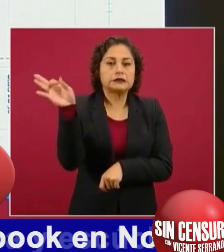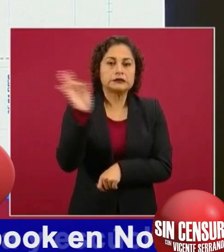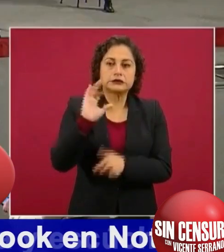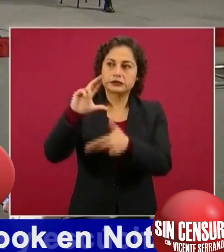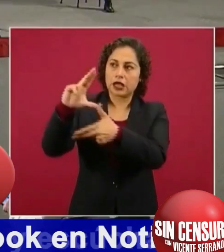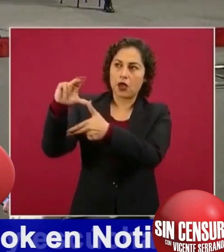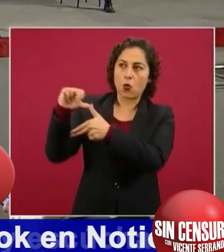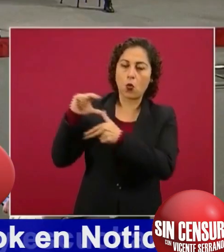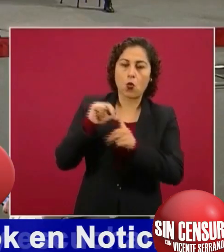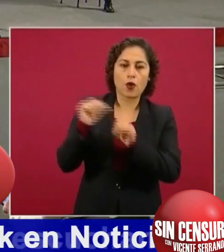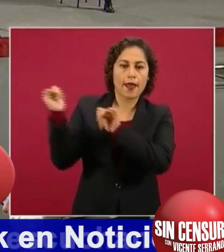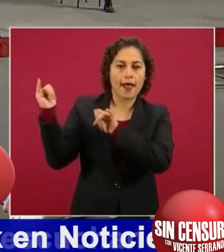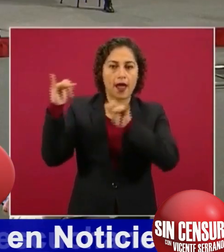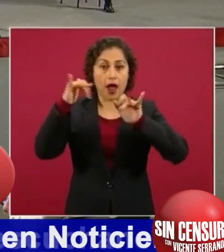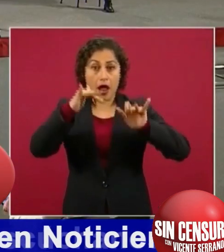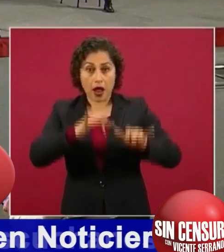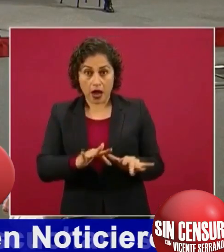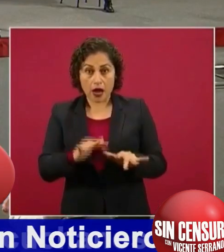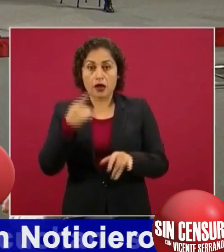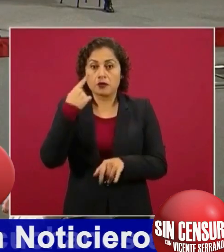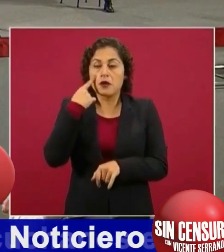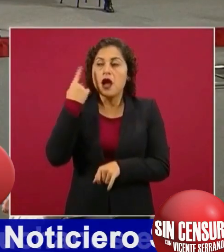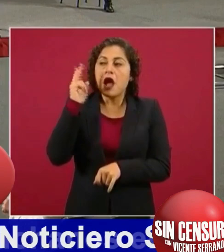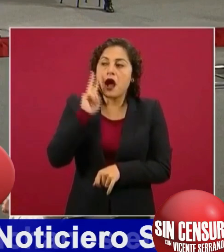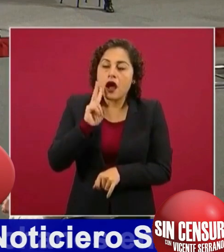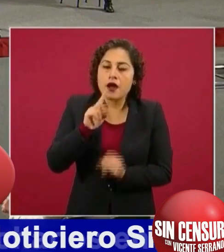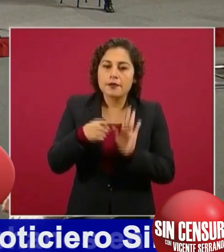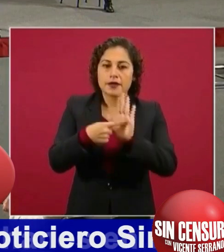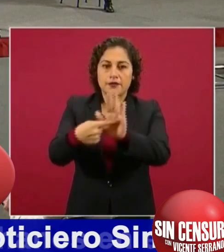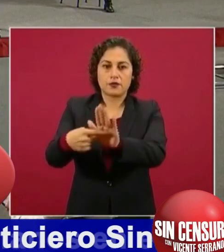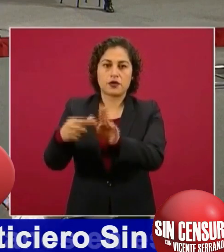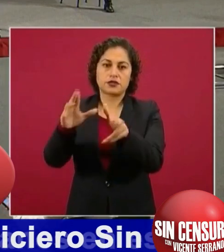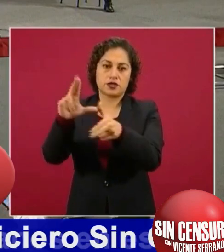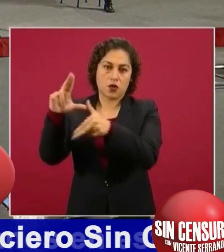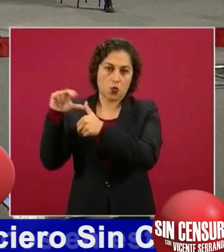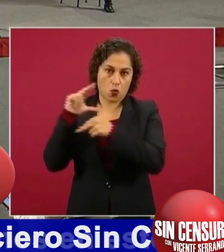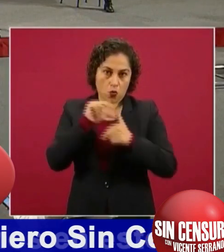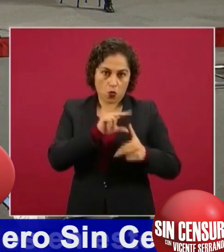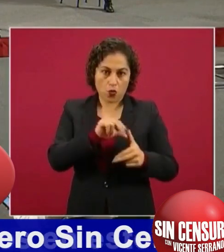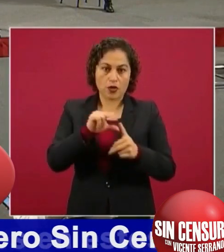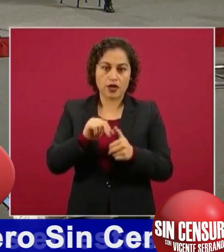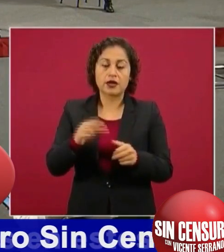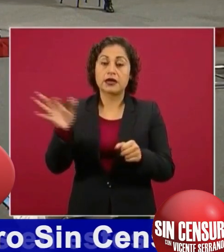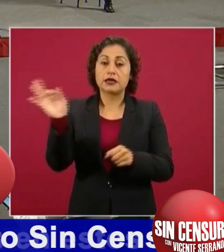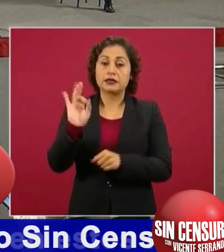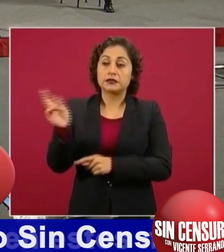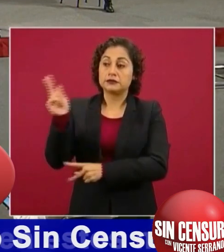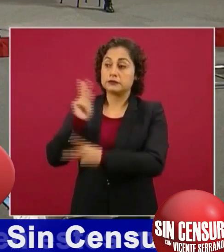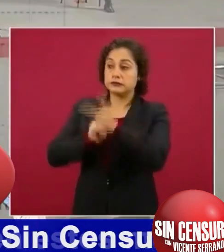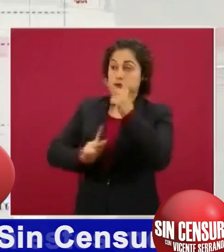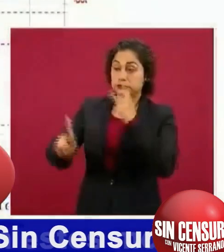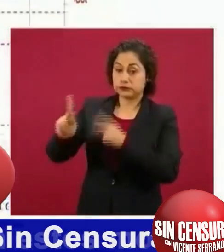trayectoria, a ver si ponen la trayectoria del huracán por Centroamérica,